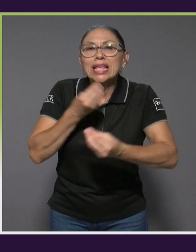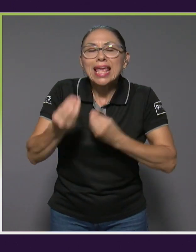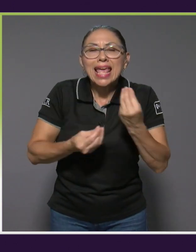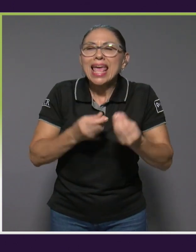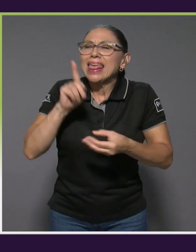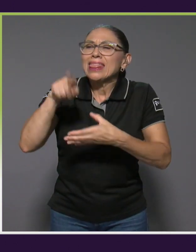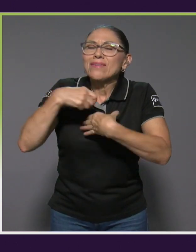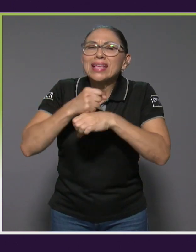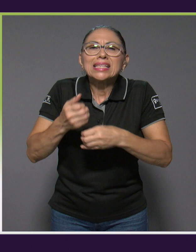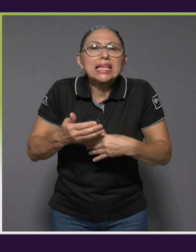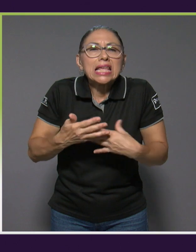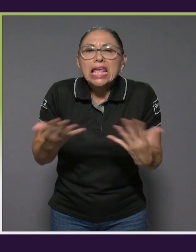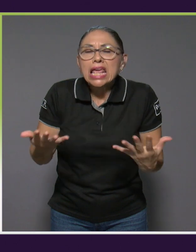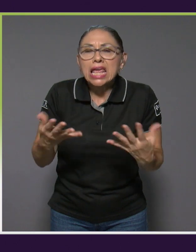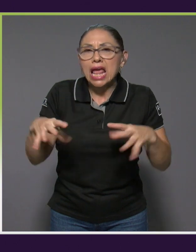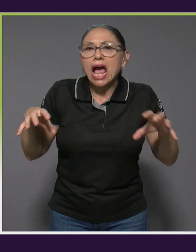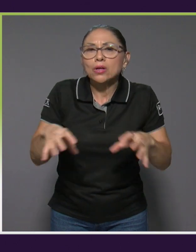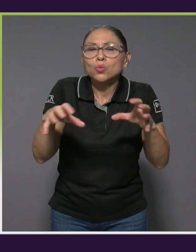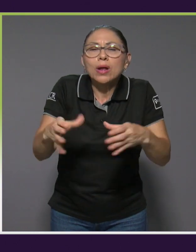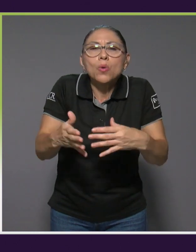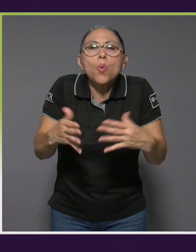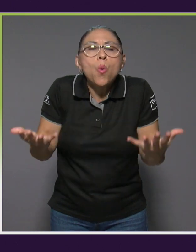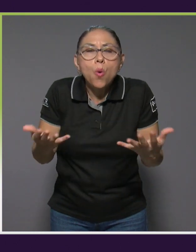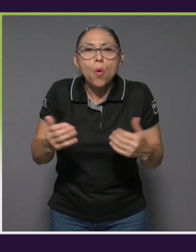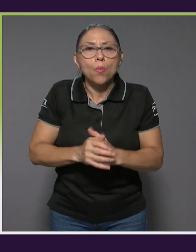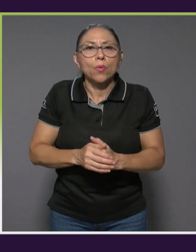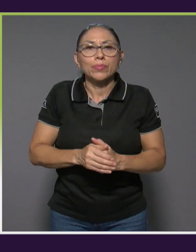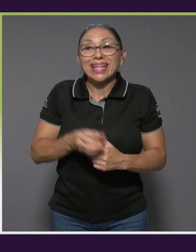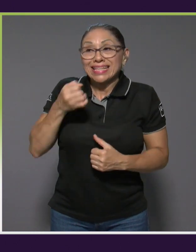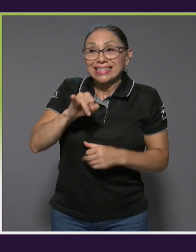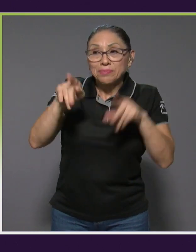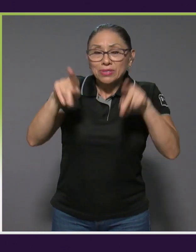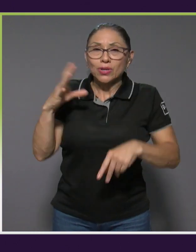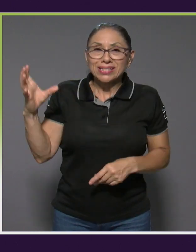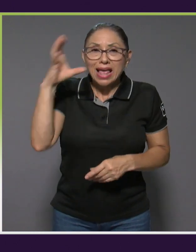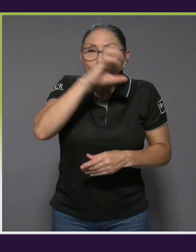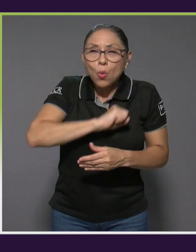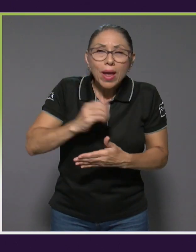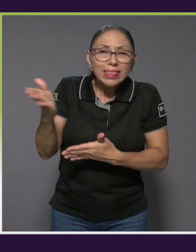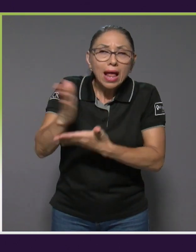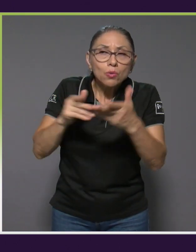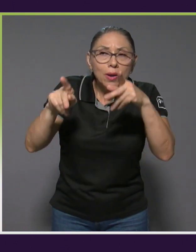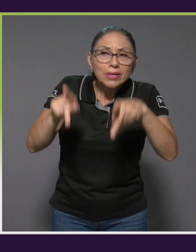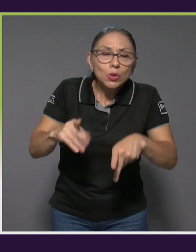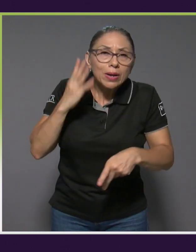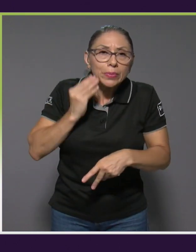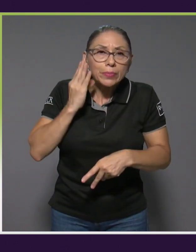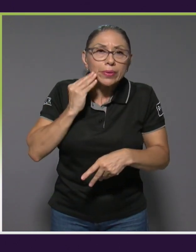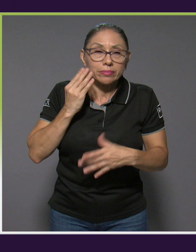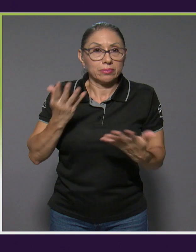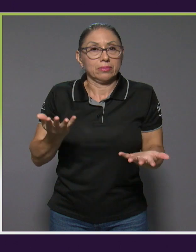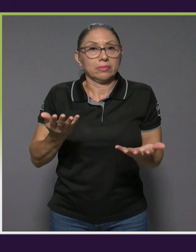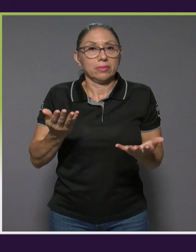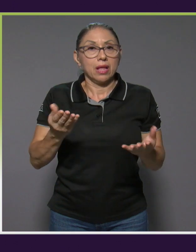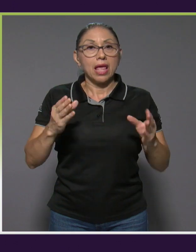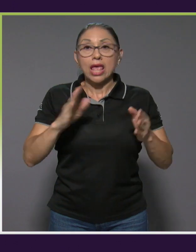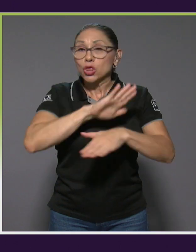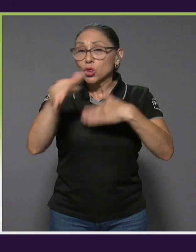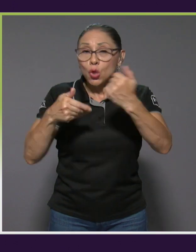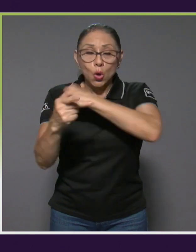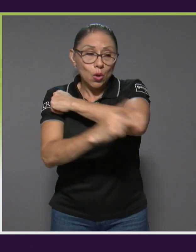hacer, cómo debe actuar, si se da cuenta de que alguien está haciendo, en fin. En los clubes de AGECO, en todo el